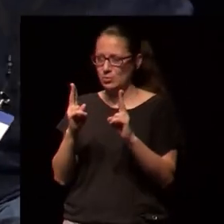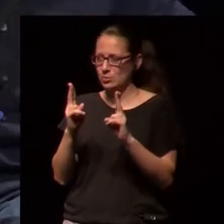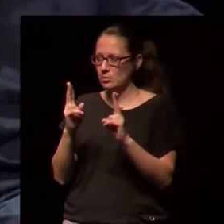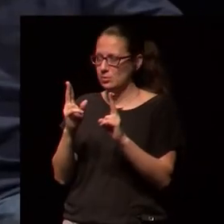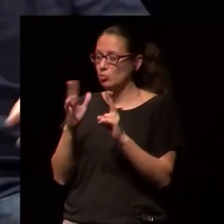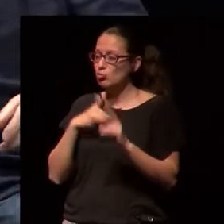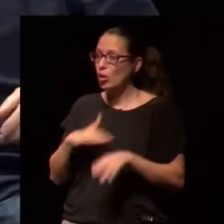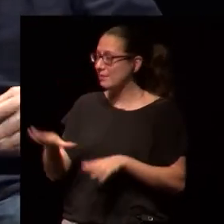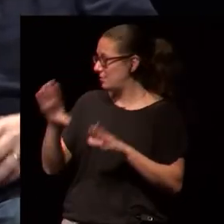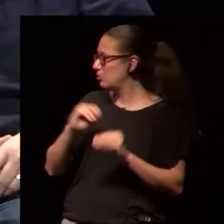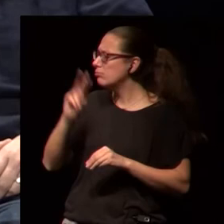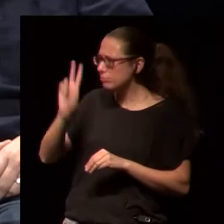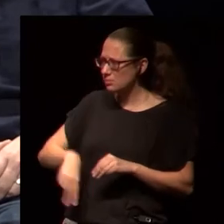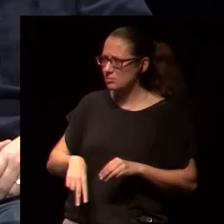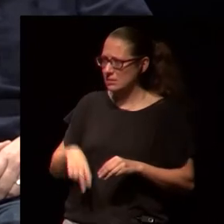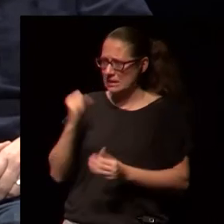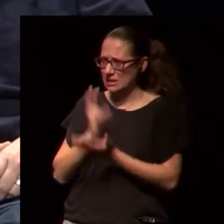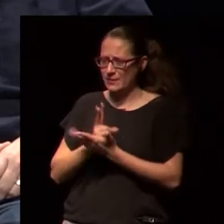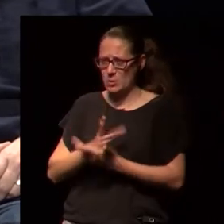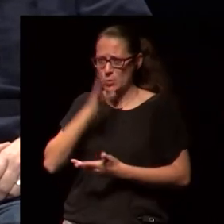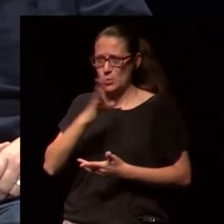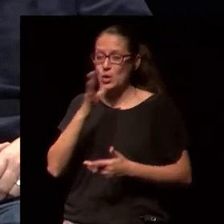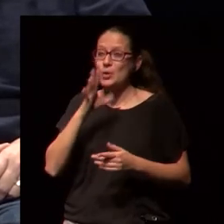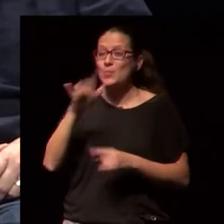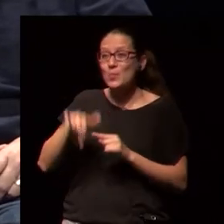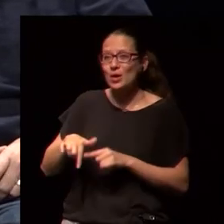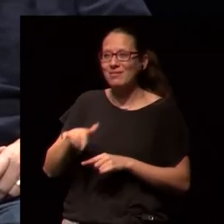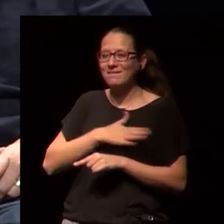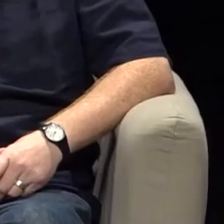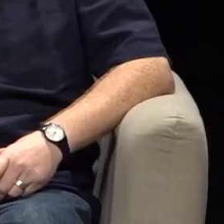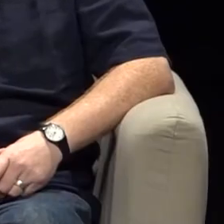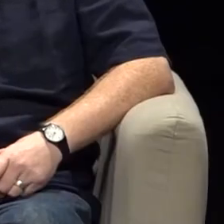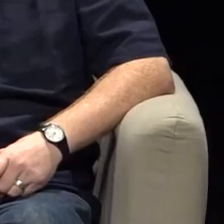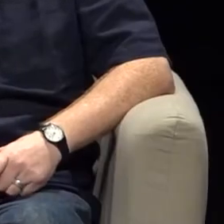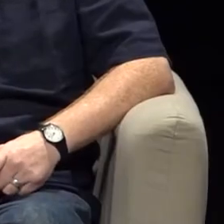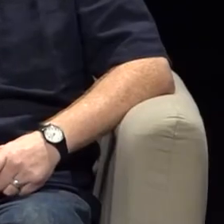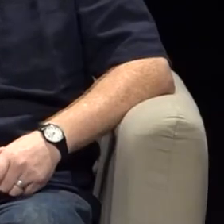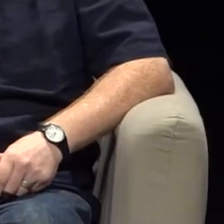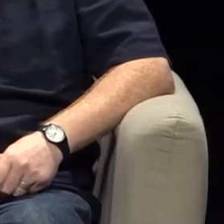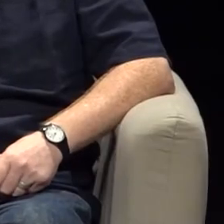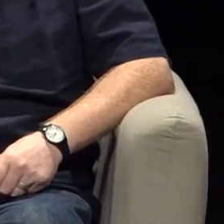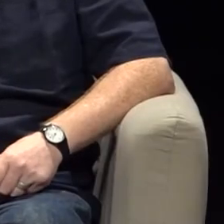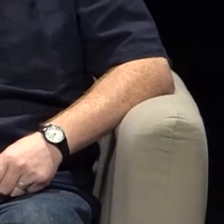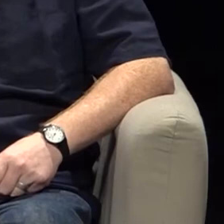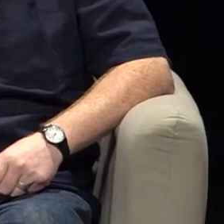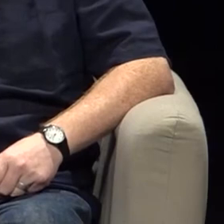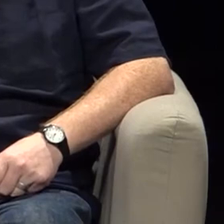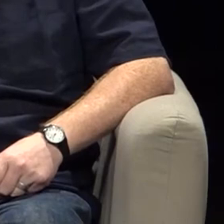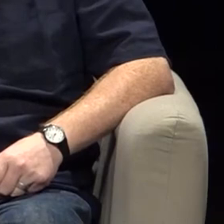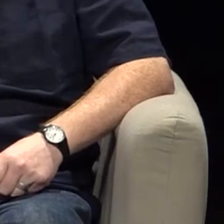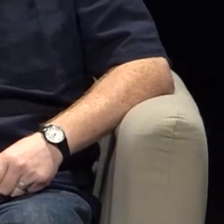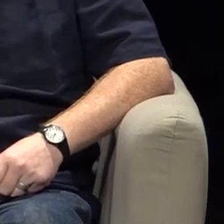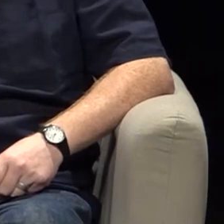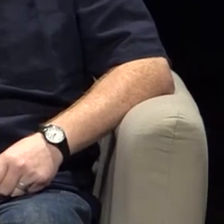es un desafío importante. Se trata de captar estas historias y las historias ocultas también del proyecto